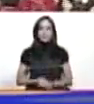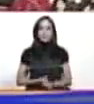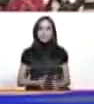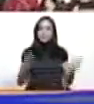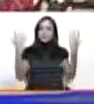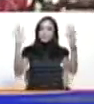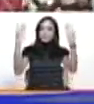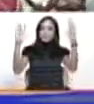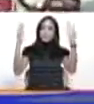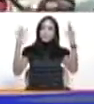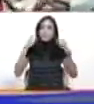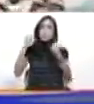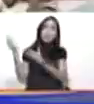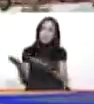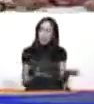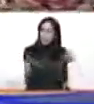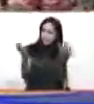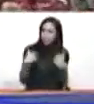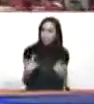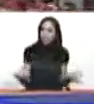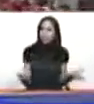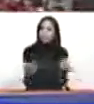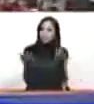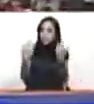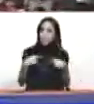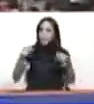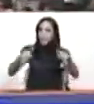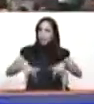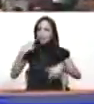Te invito que vengas tú mismo, Mourão.